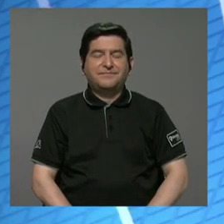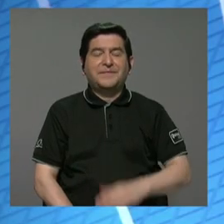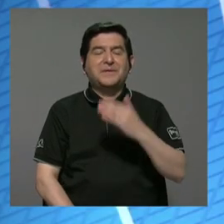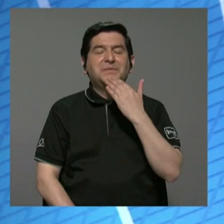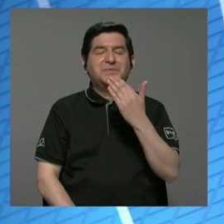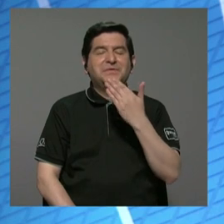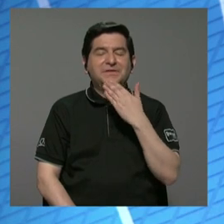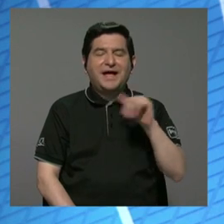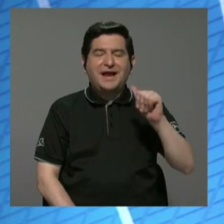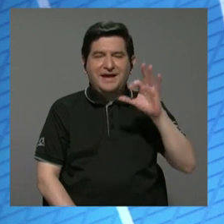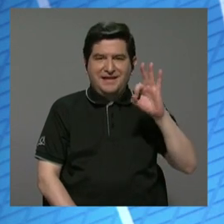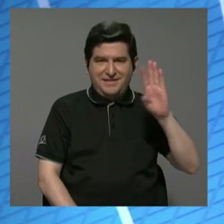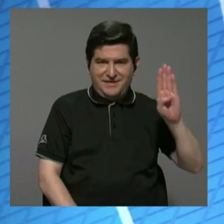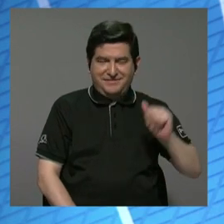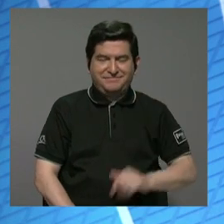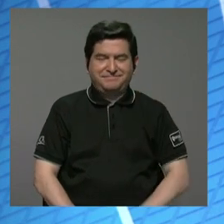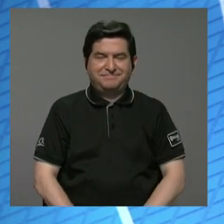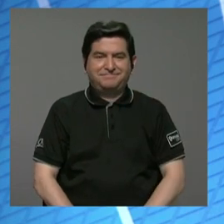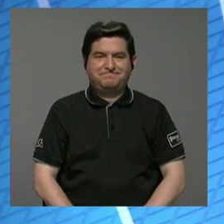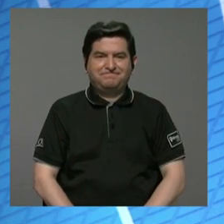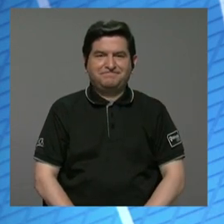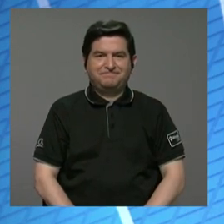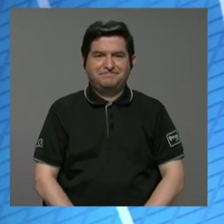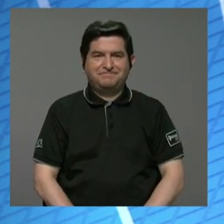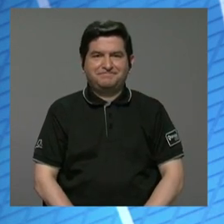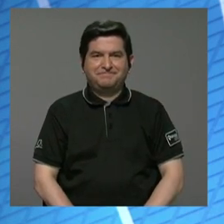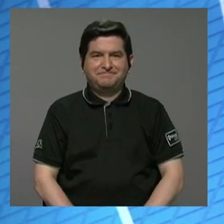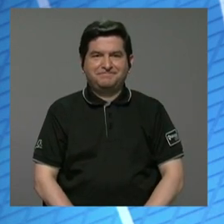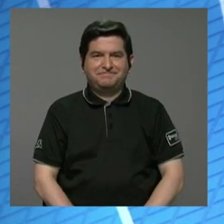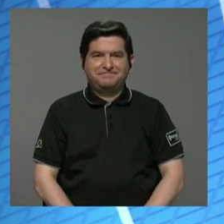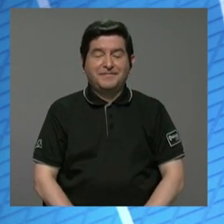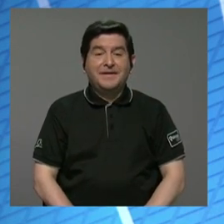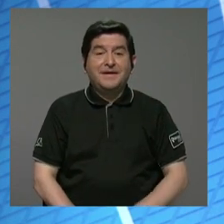Muchas gracias, Alejandra. Precisamente como don